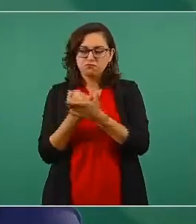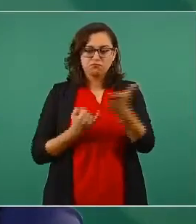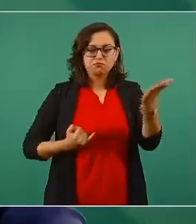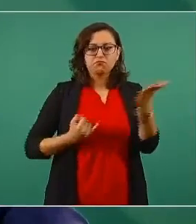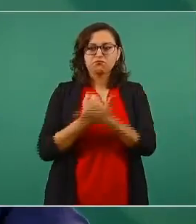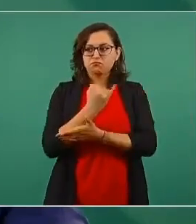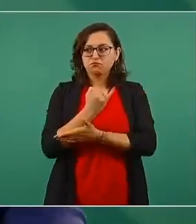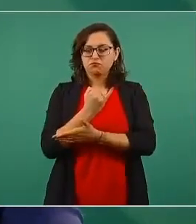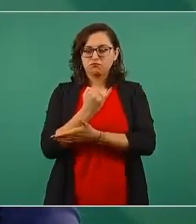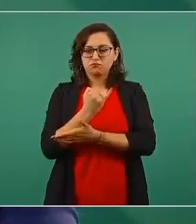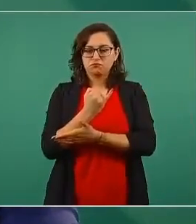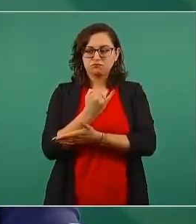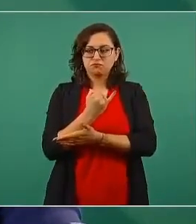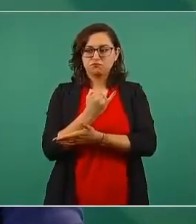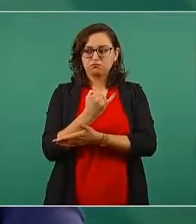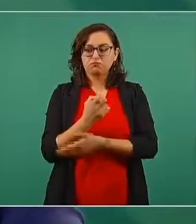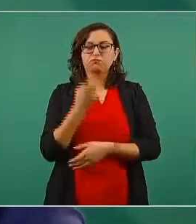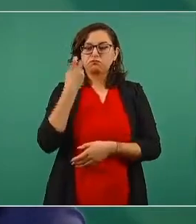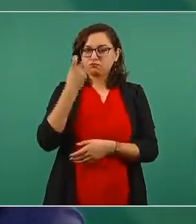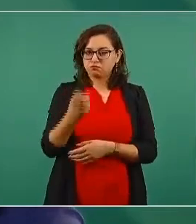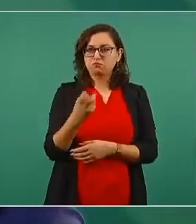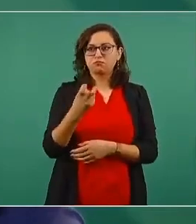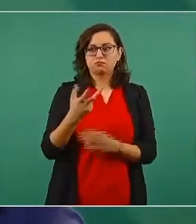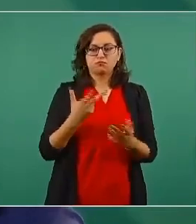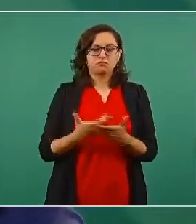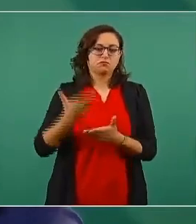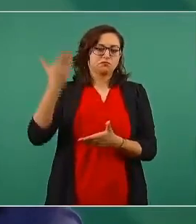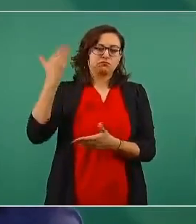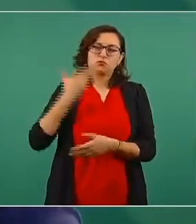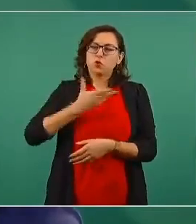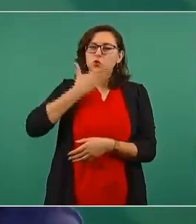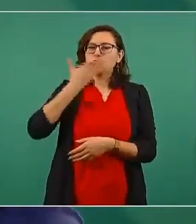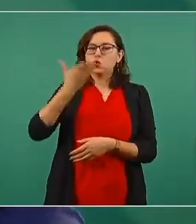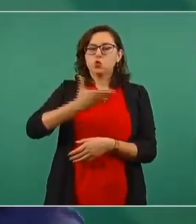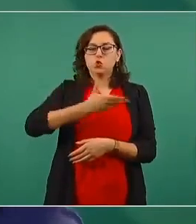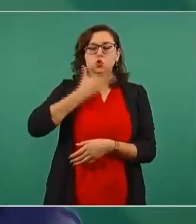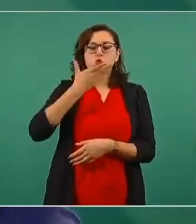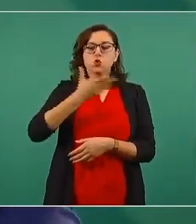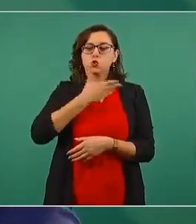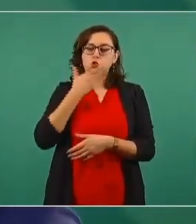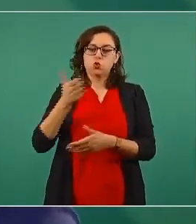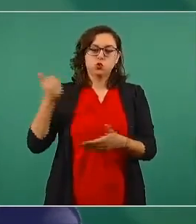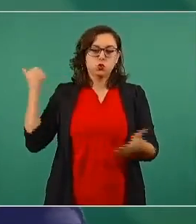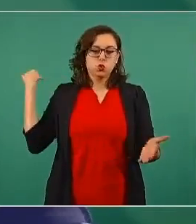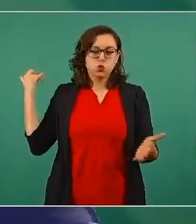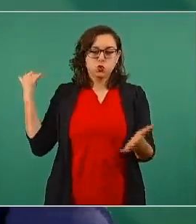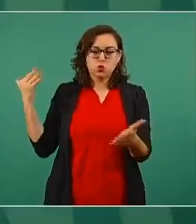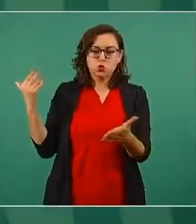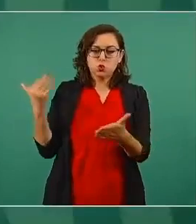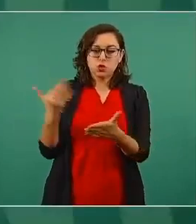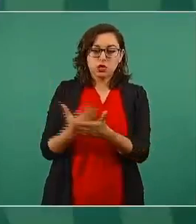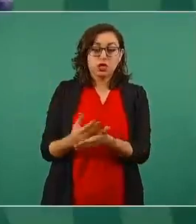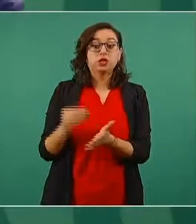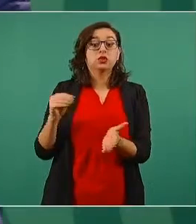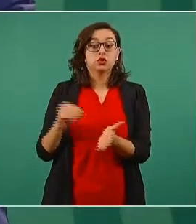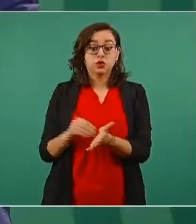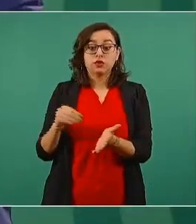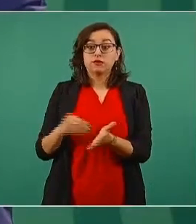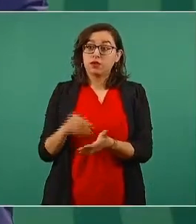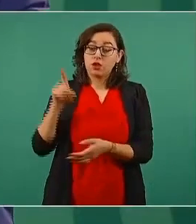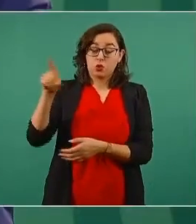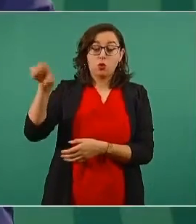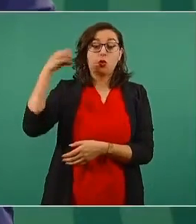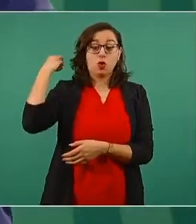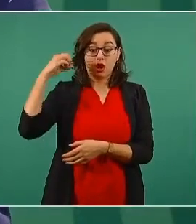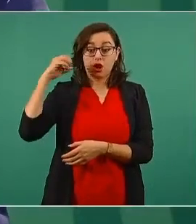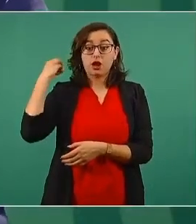Y eso era una costumbre antes, sigue siendo, les hablaba yo de Oaxaca, pero en